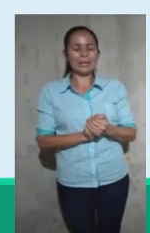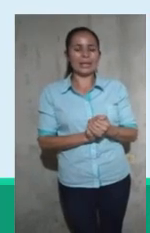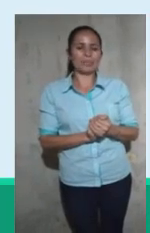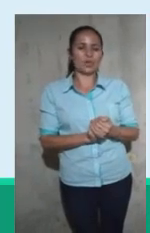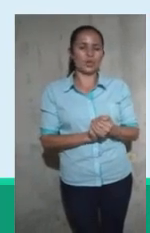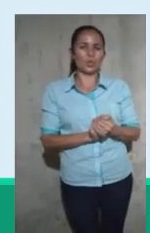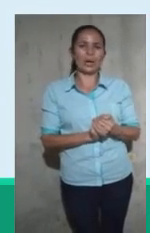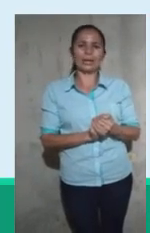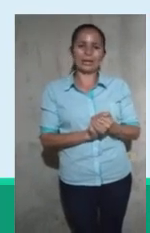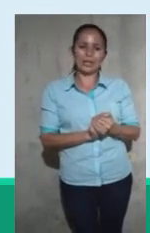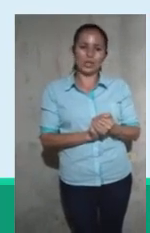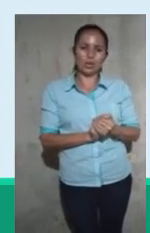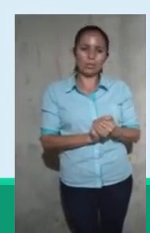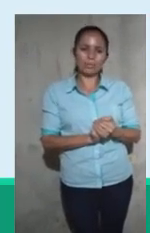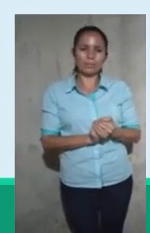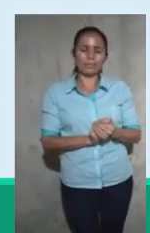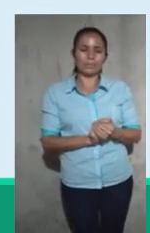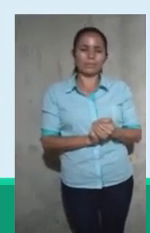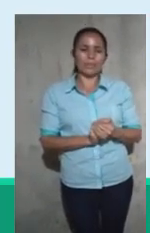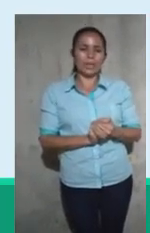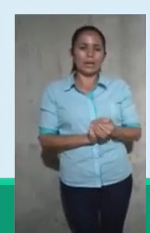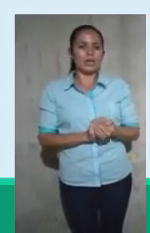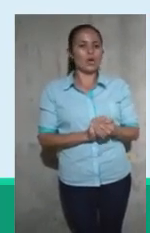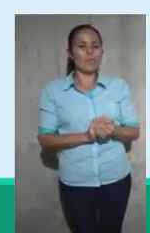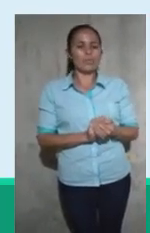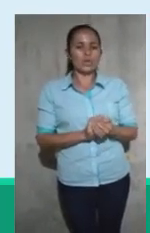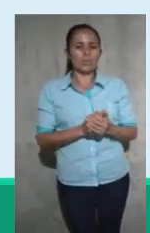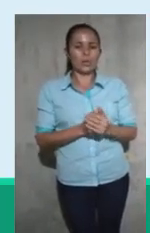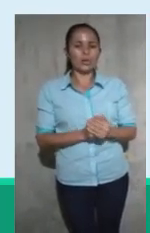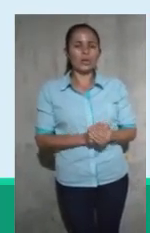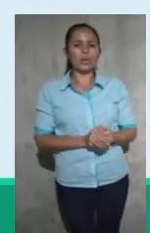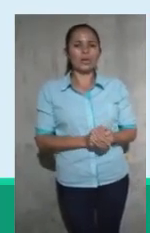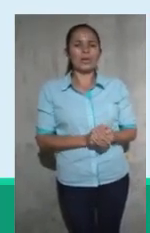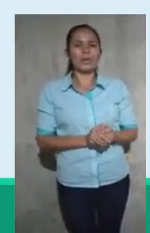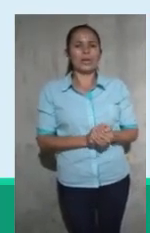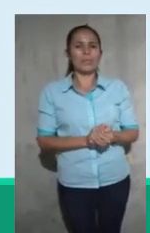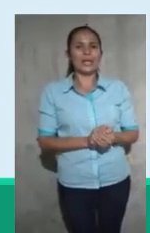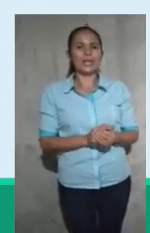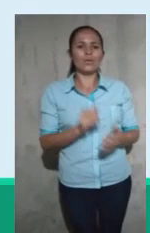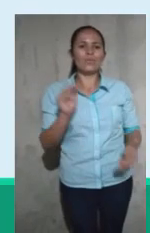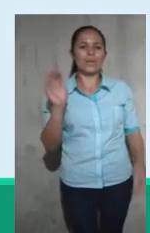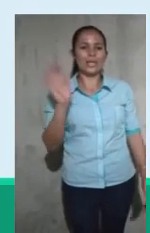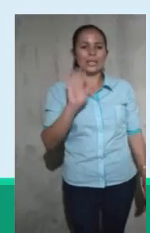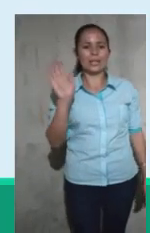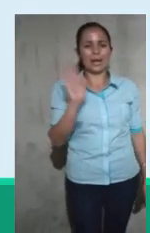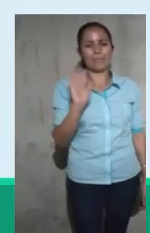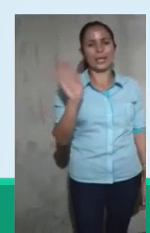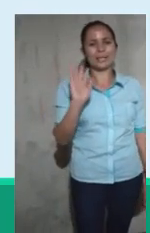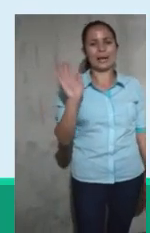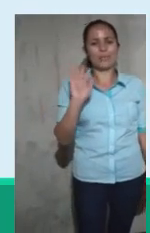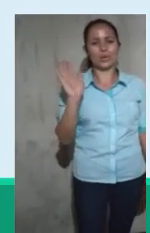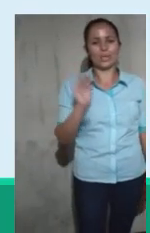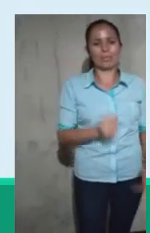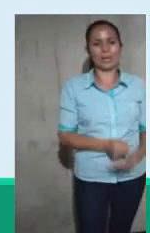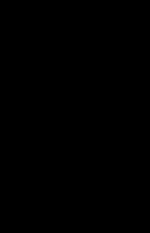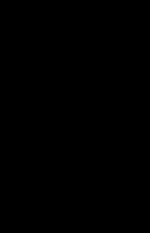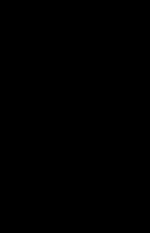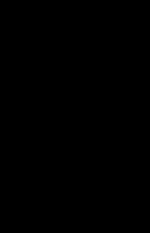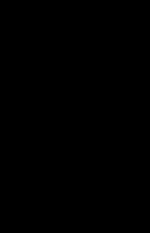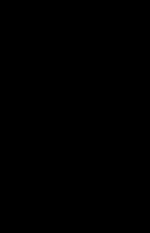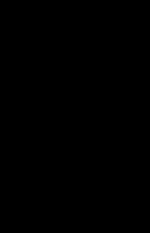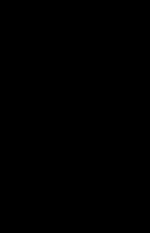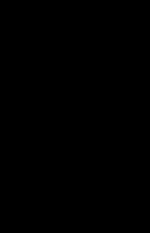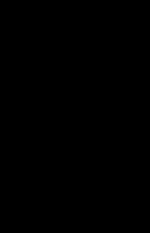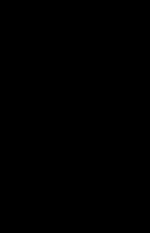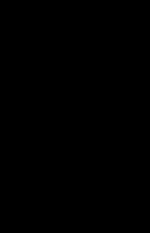Muchísimas gracias por su atención. Nos vemos pronto y pasen un feliz día. Hasta la próxima.